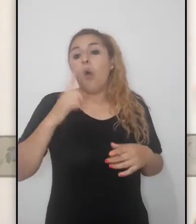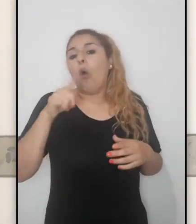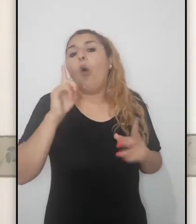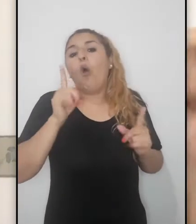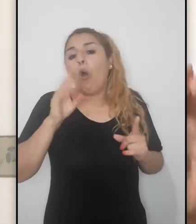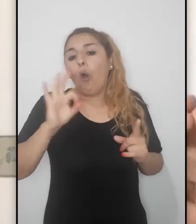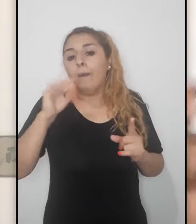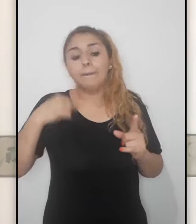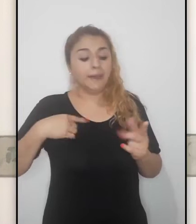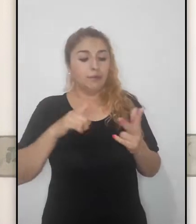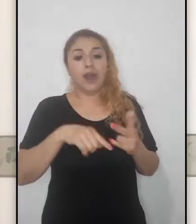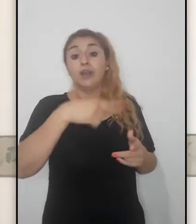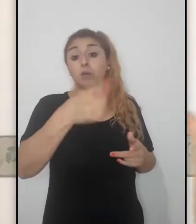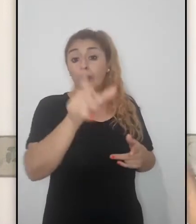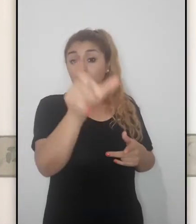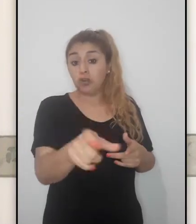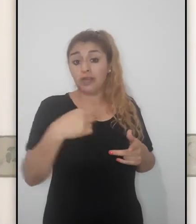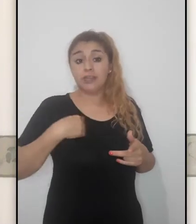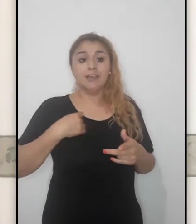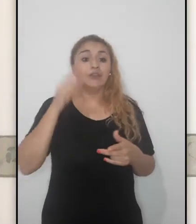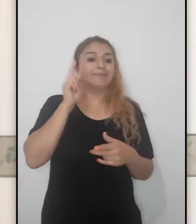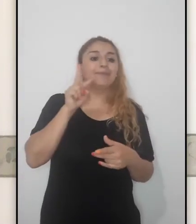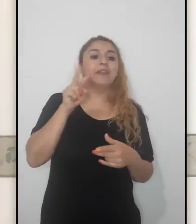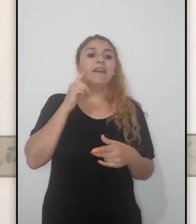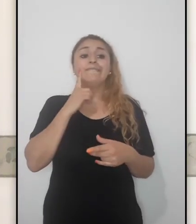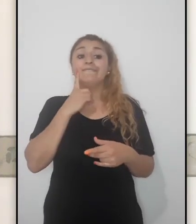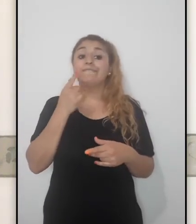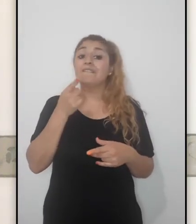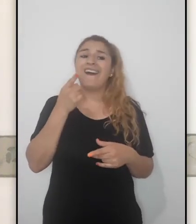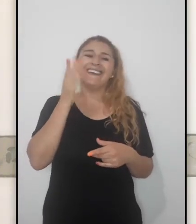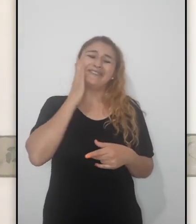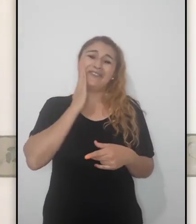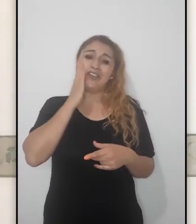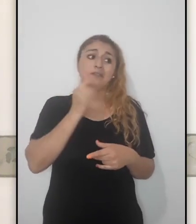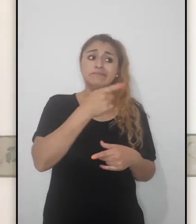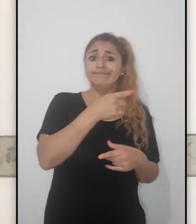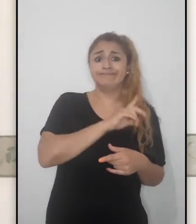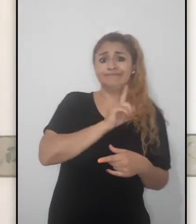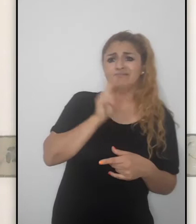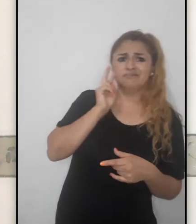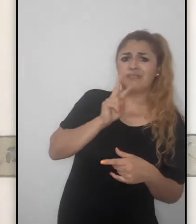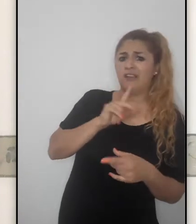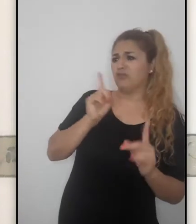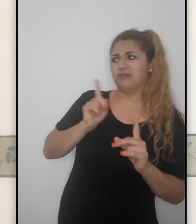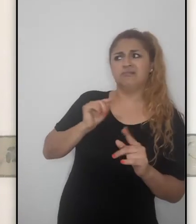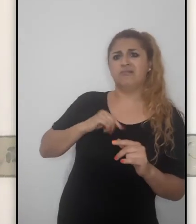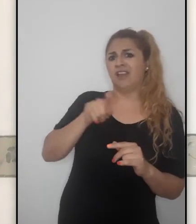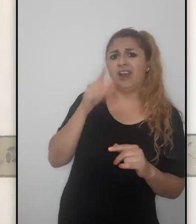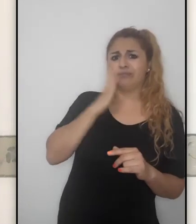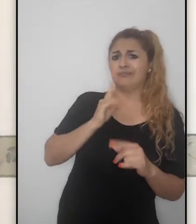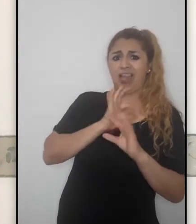una u otra persona siempre tenemos diferentes miradas unos de otros